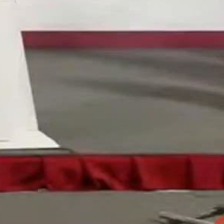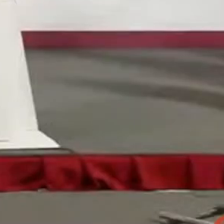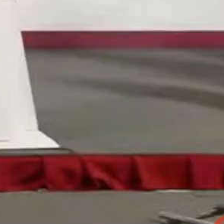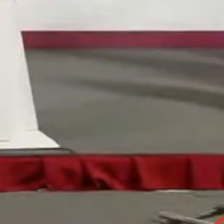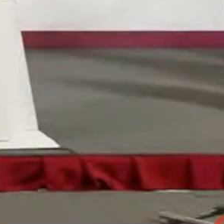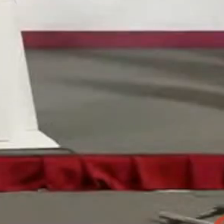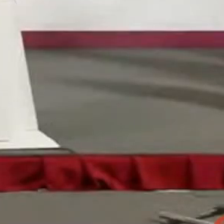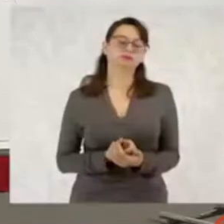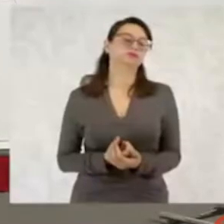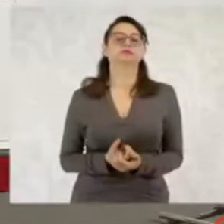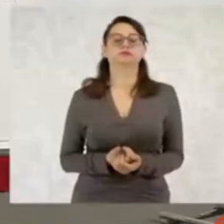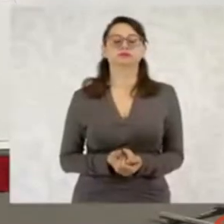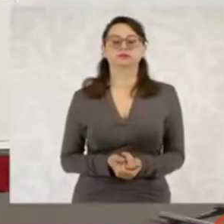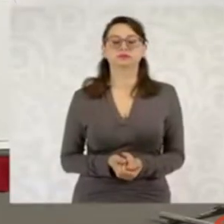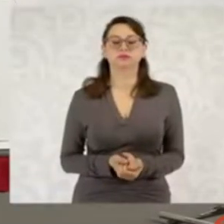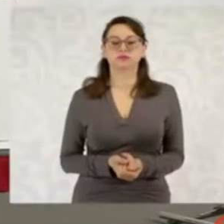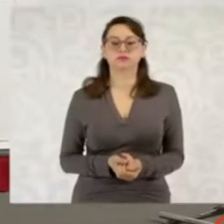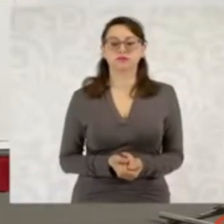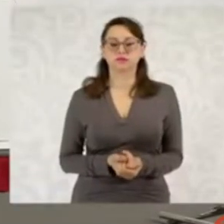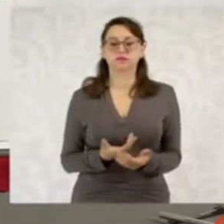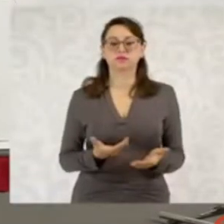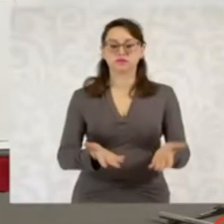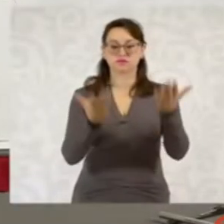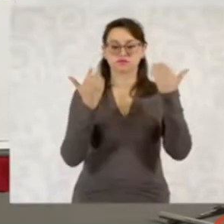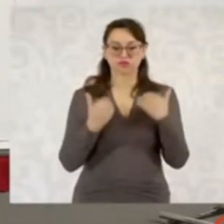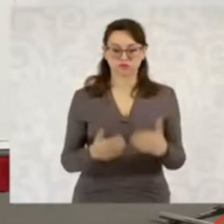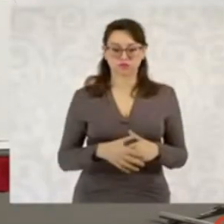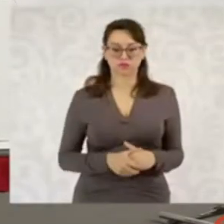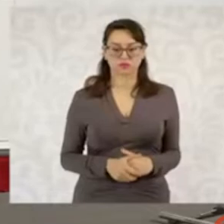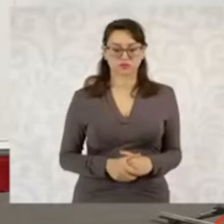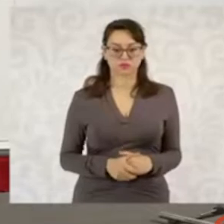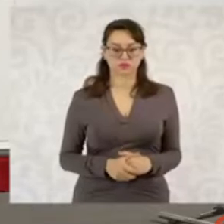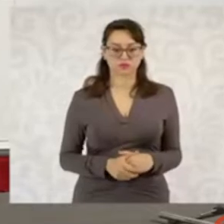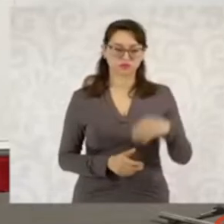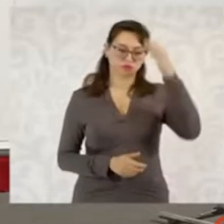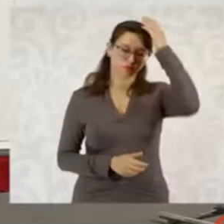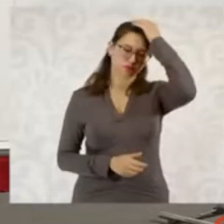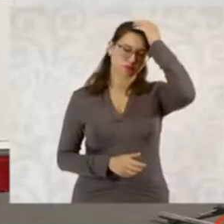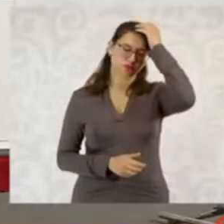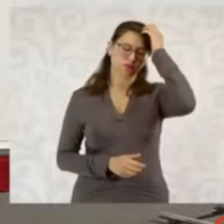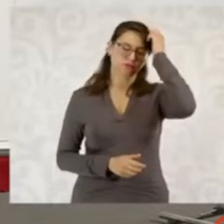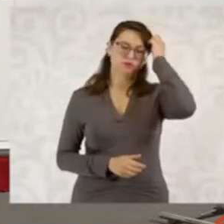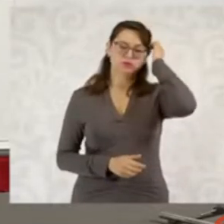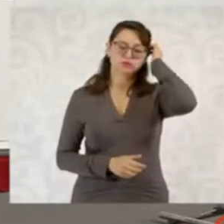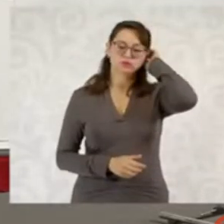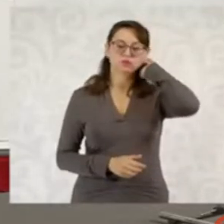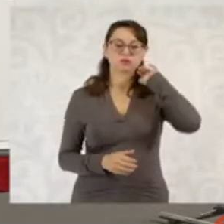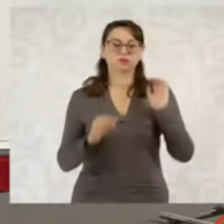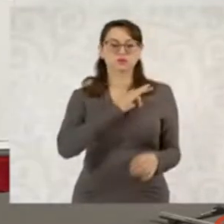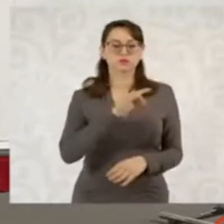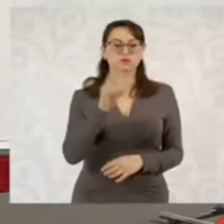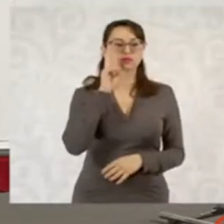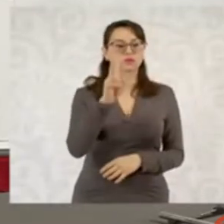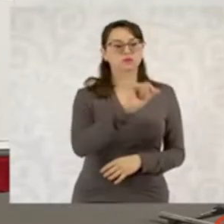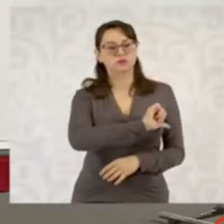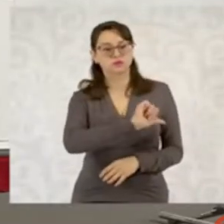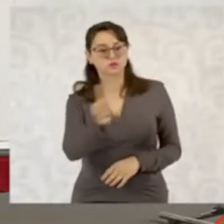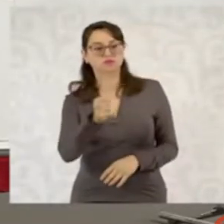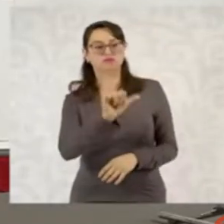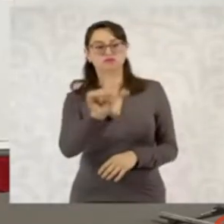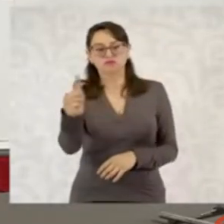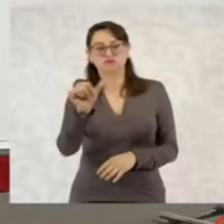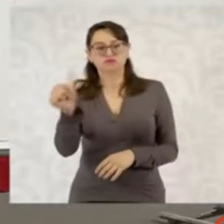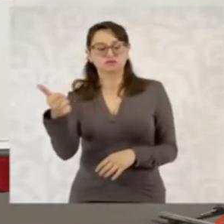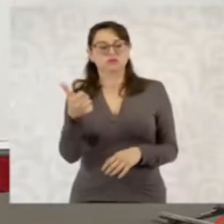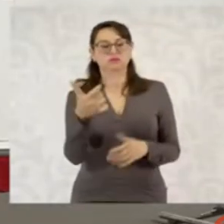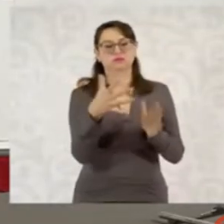estas cuentas. La siguiente, por favor. Tenemos más ejemplos de estas cuentas de oposición que se han sumado